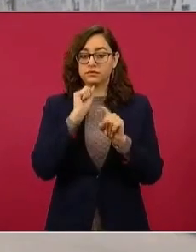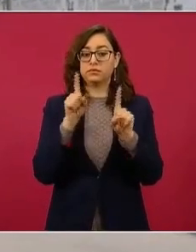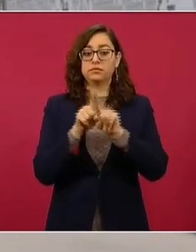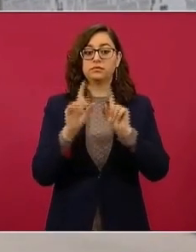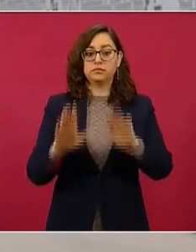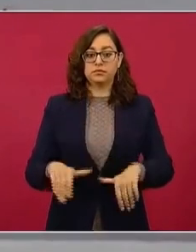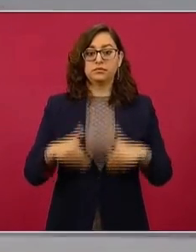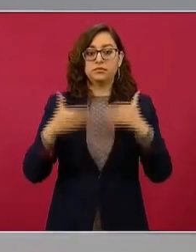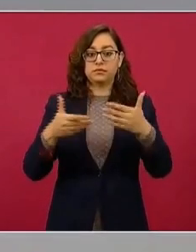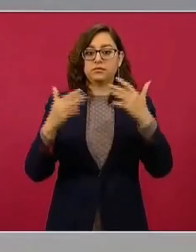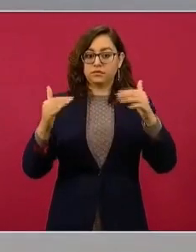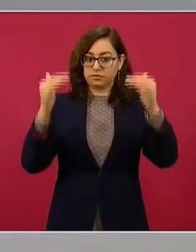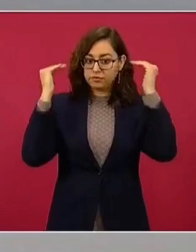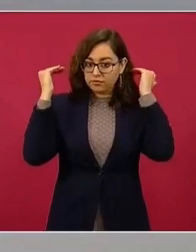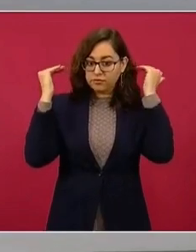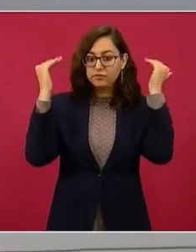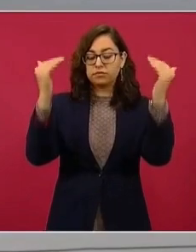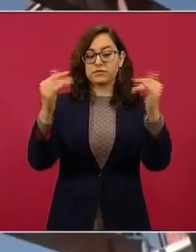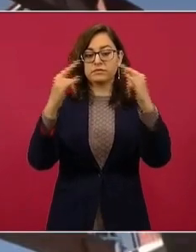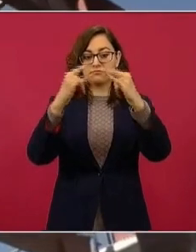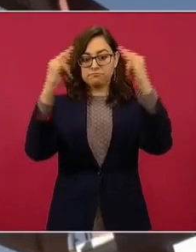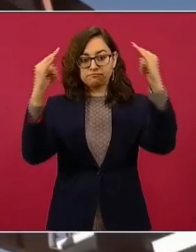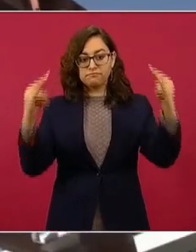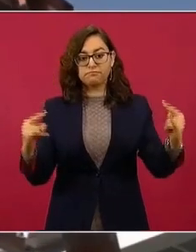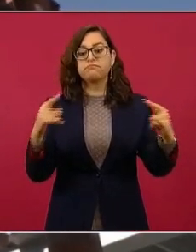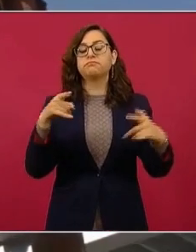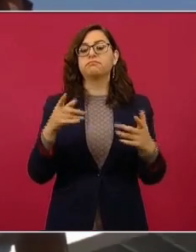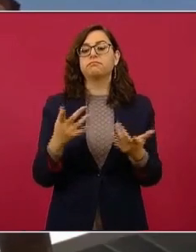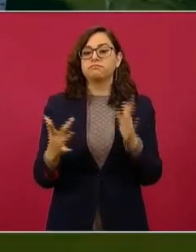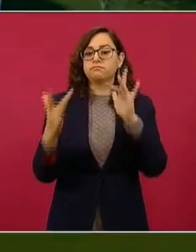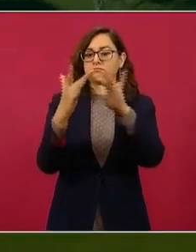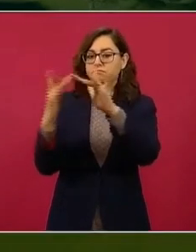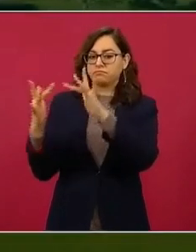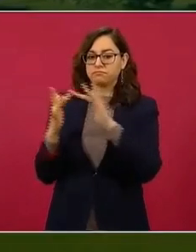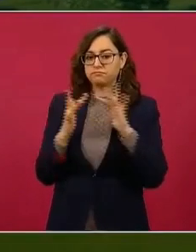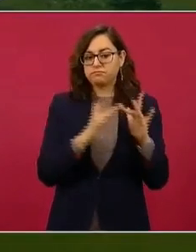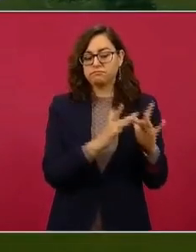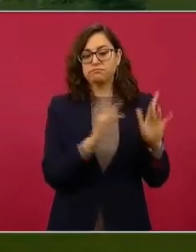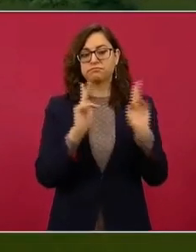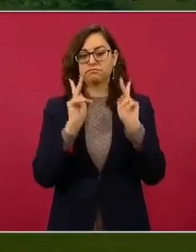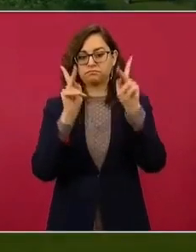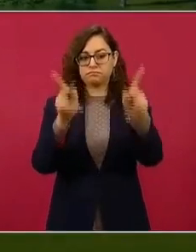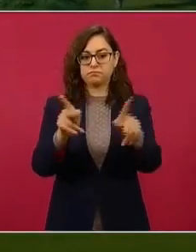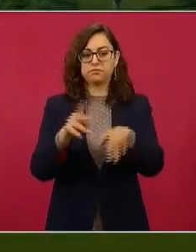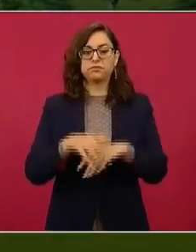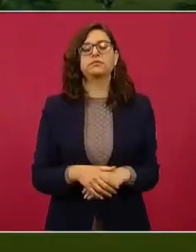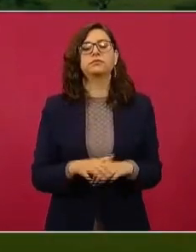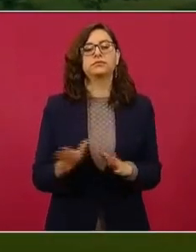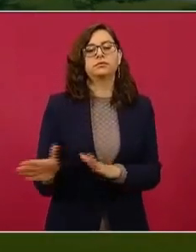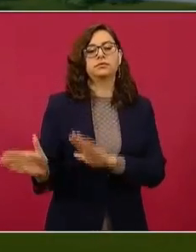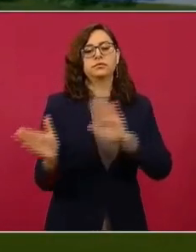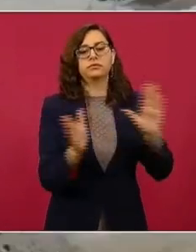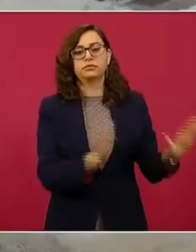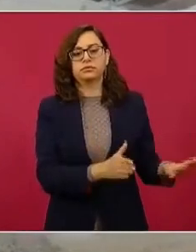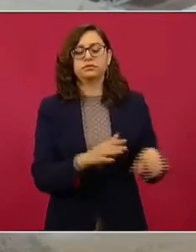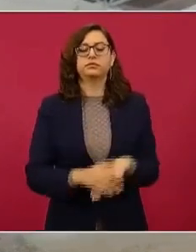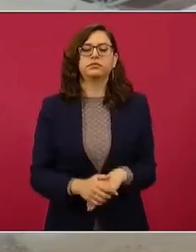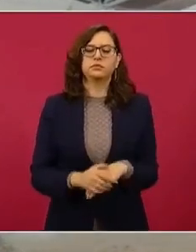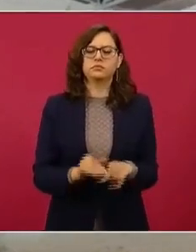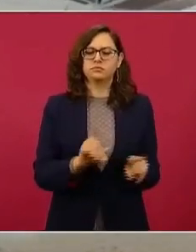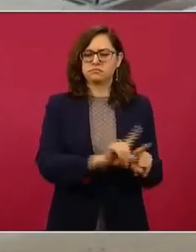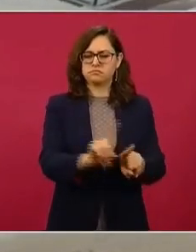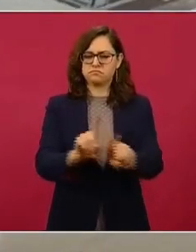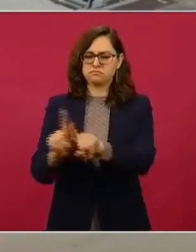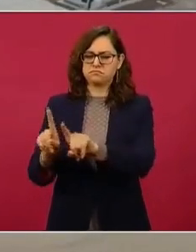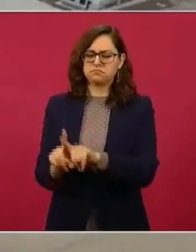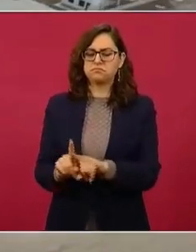eje troncal, atrio de Plaza Mexicana y puentes de interconexión. En las redes hidráulicas y sanitarias generales, se continúa